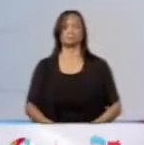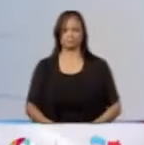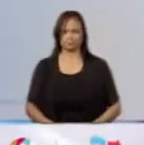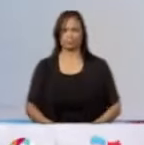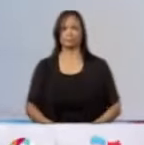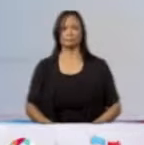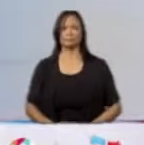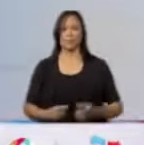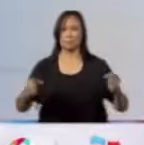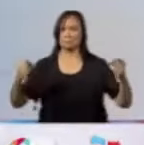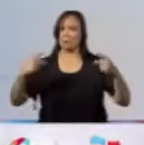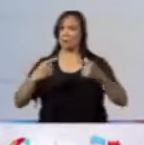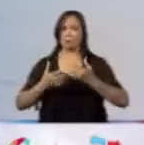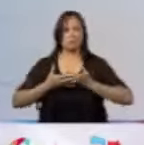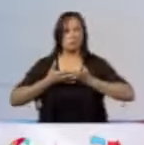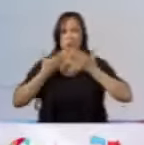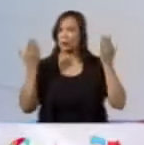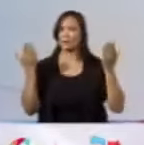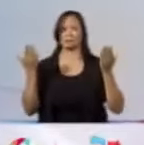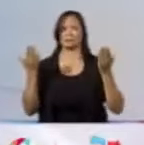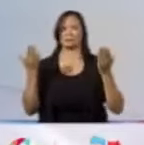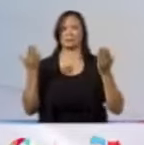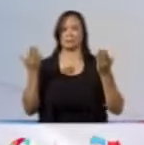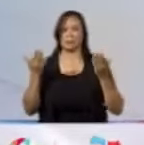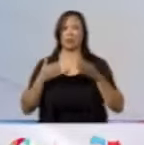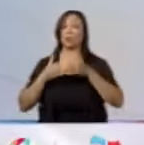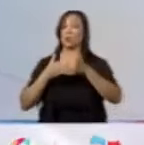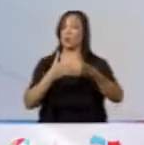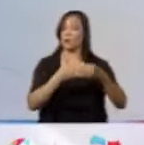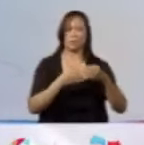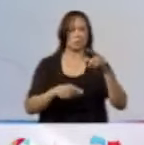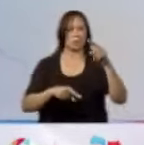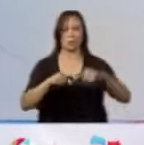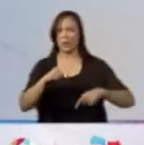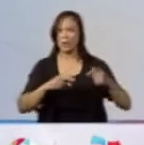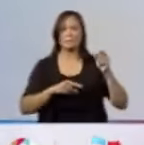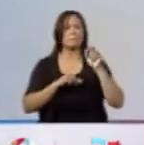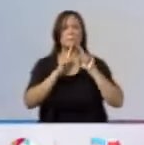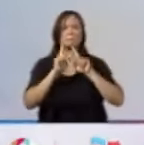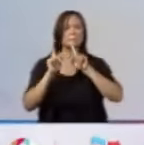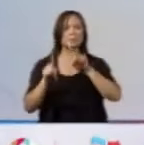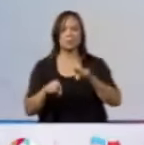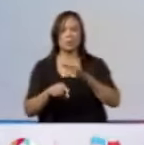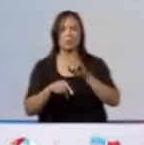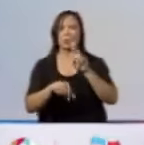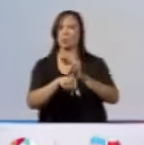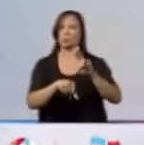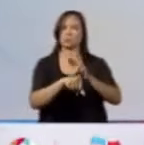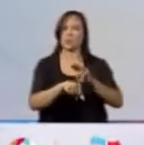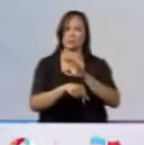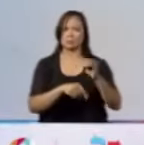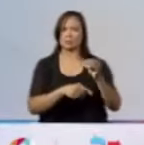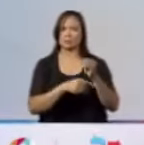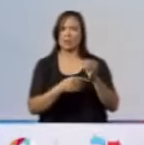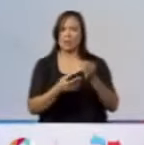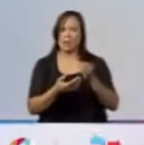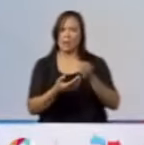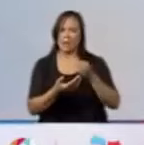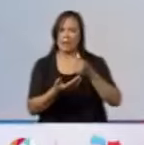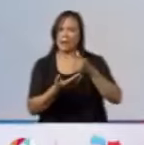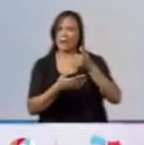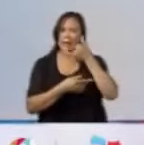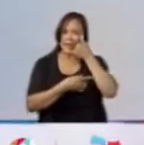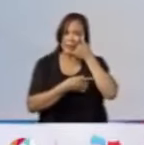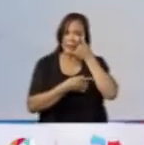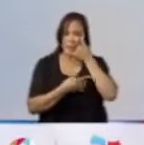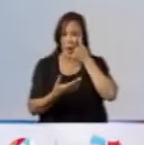No habrá contrarréplicas. Los candidatos no podrán responder las preguntas utilizando ningún tipo de soporte,